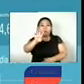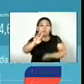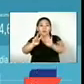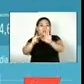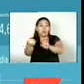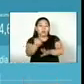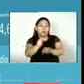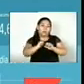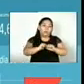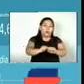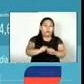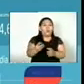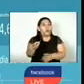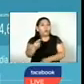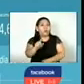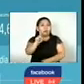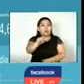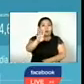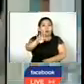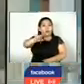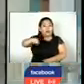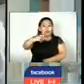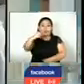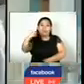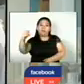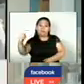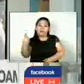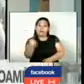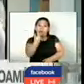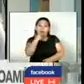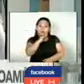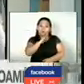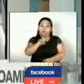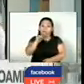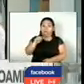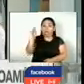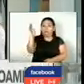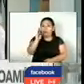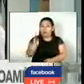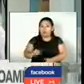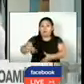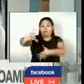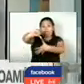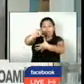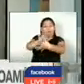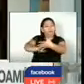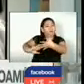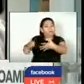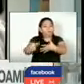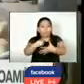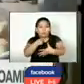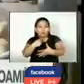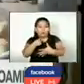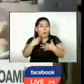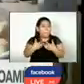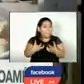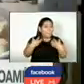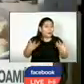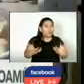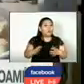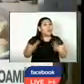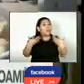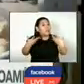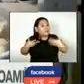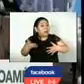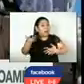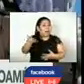fallecidos y acumula cerca de 14 millones de contagios el gigante sudamericano enfrenta sus peores momentos en la lucha contra la enfermedad luego de